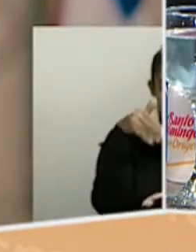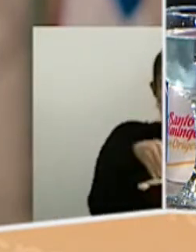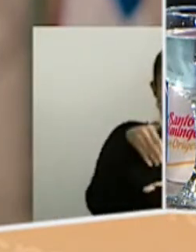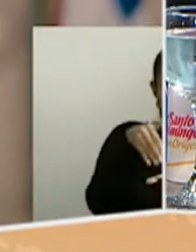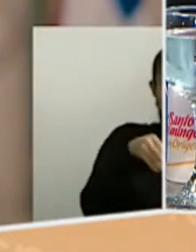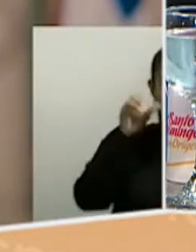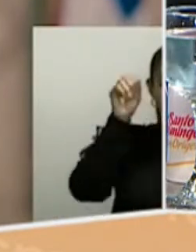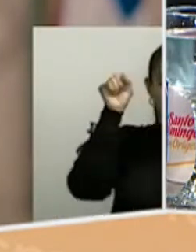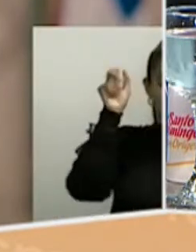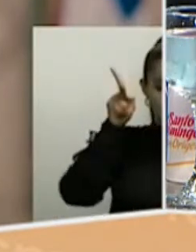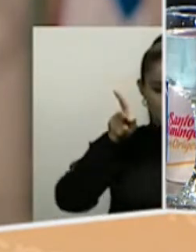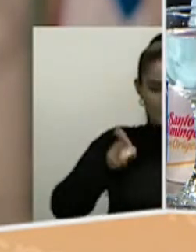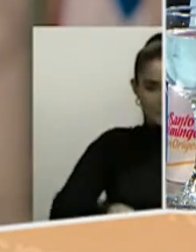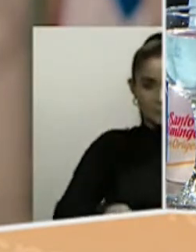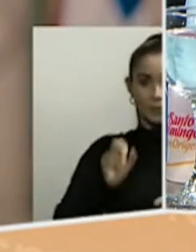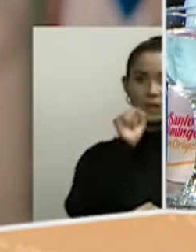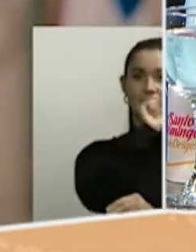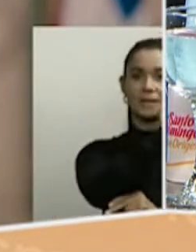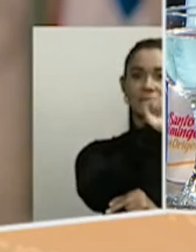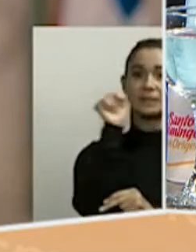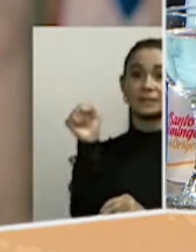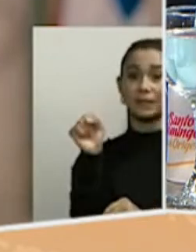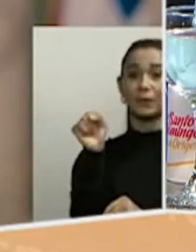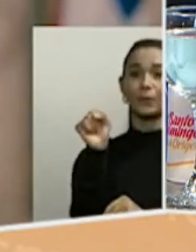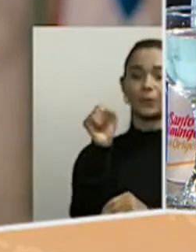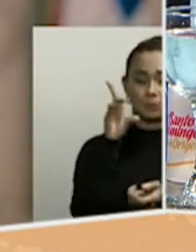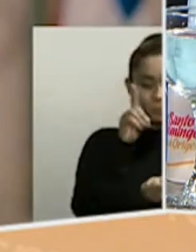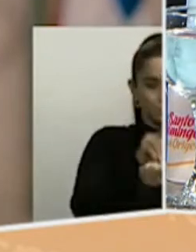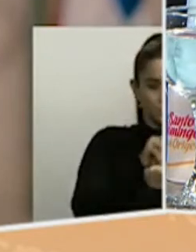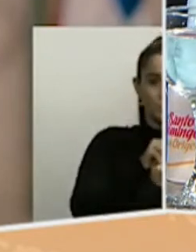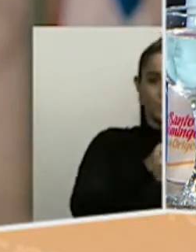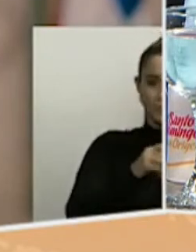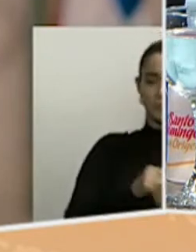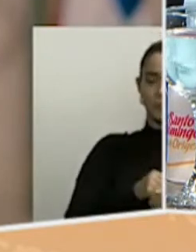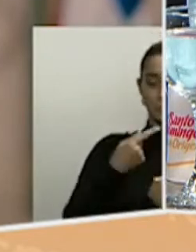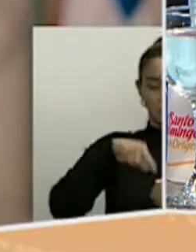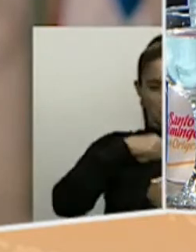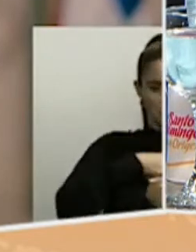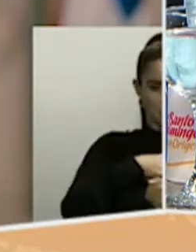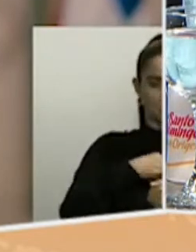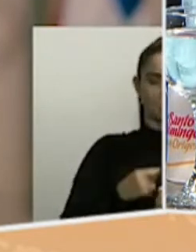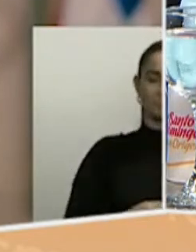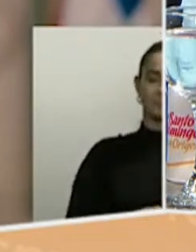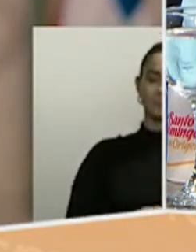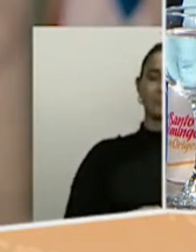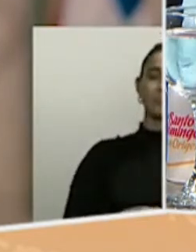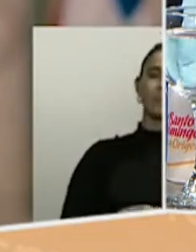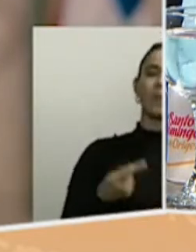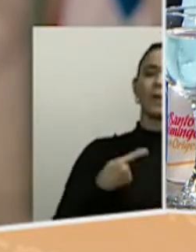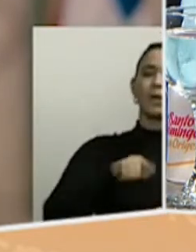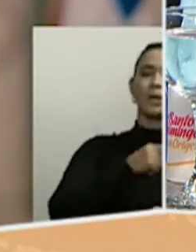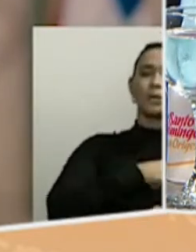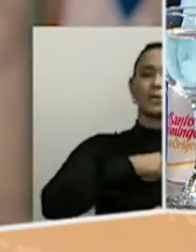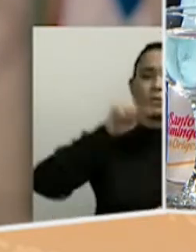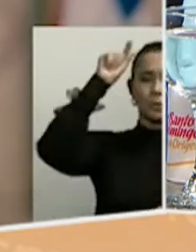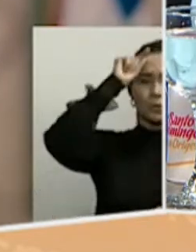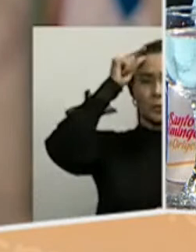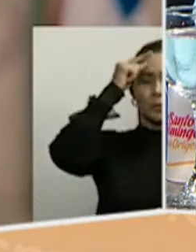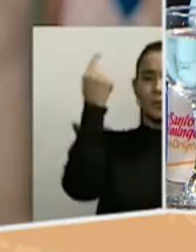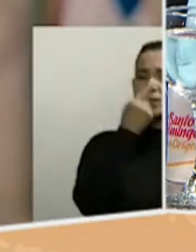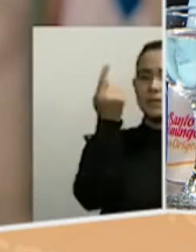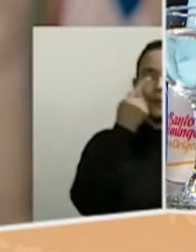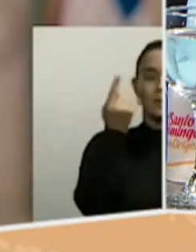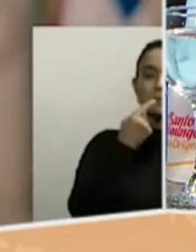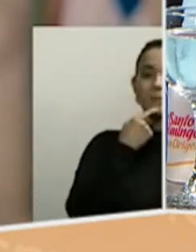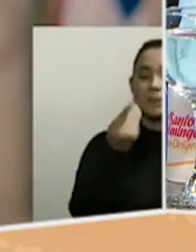de protocolo sopa de pedidos no aceptar así seas eso cuenta más que lo que yo creo que cotto el ticket o un